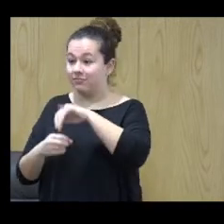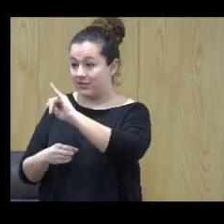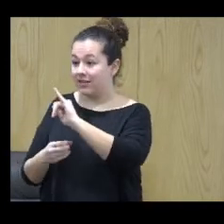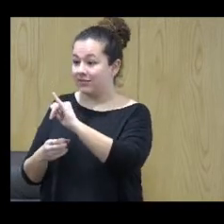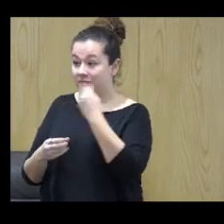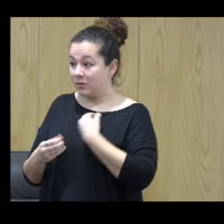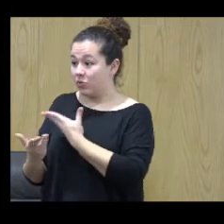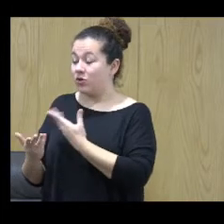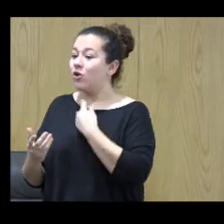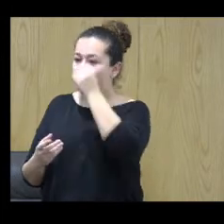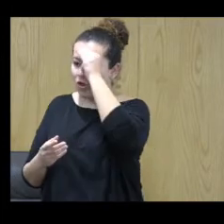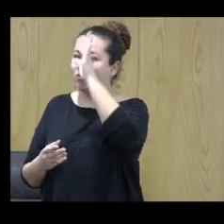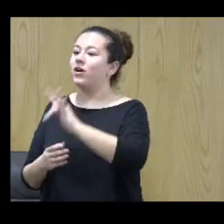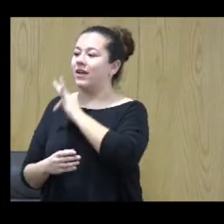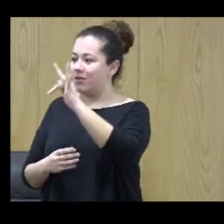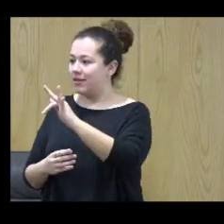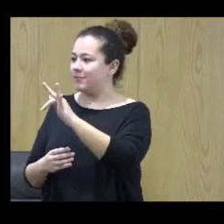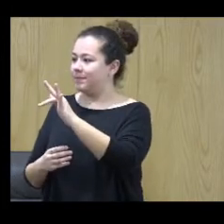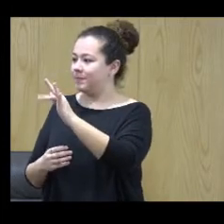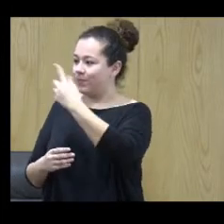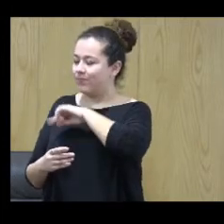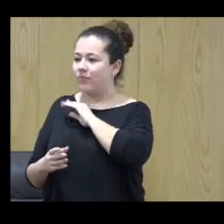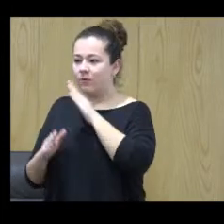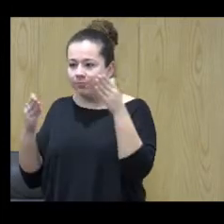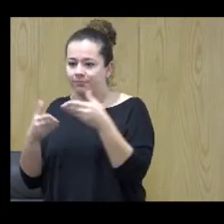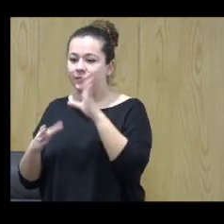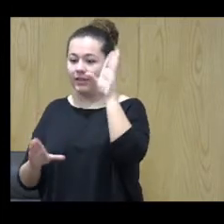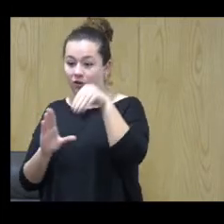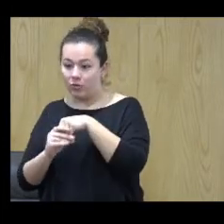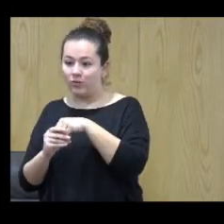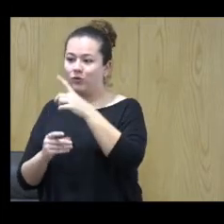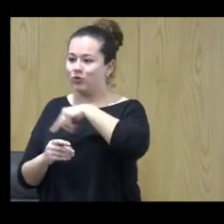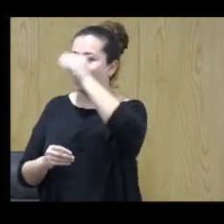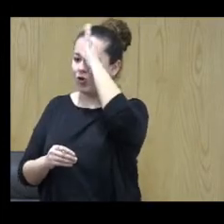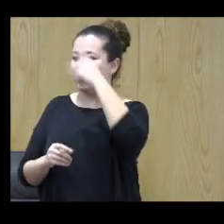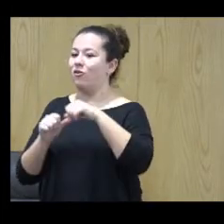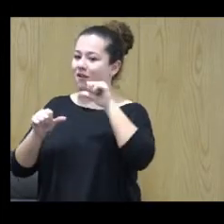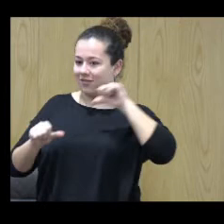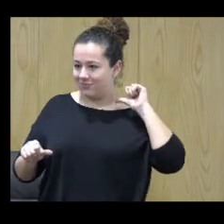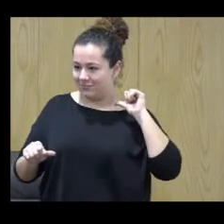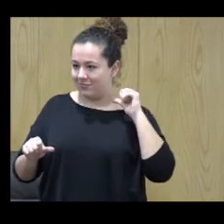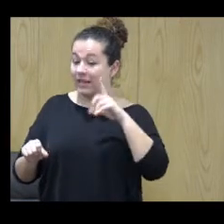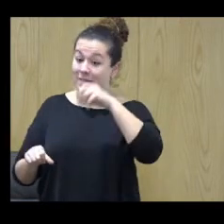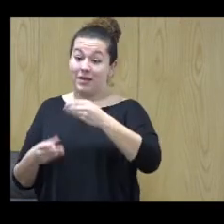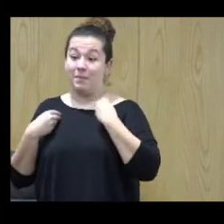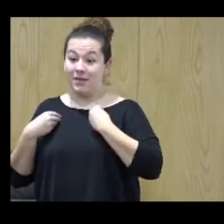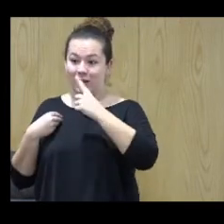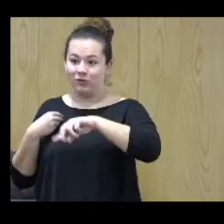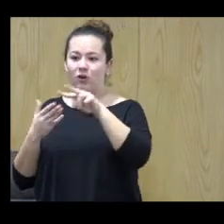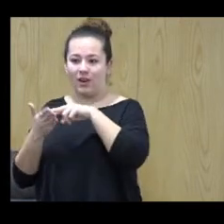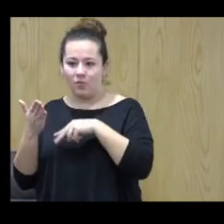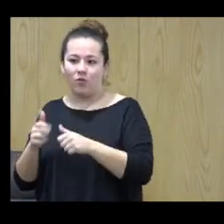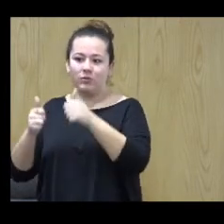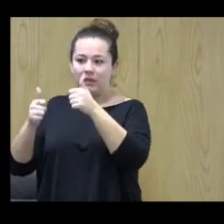Entonces, son conocimientos que además nos ingresamos e incorporamos en nuestros conocimientos previos. Y en la medida que leemos más, que